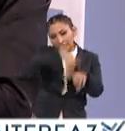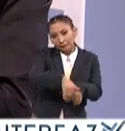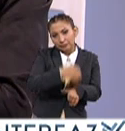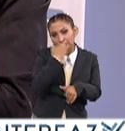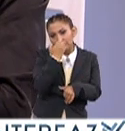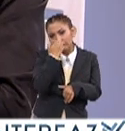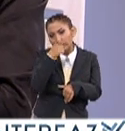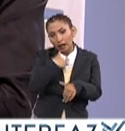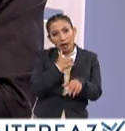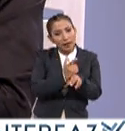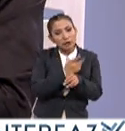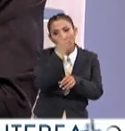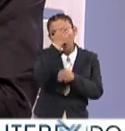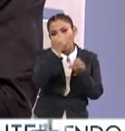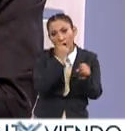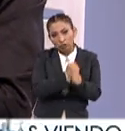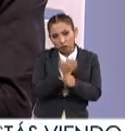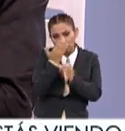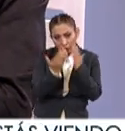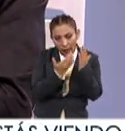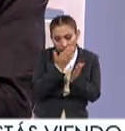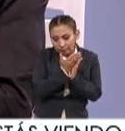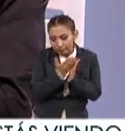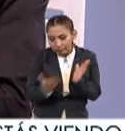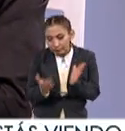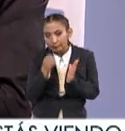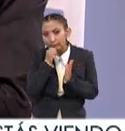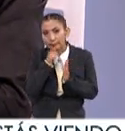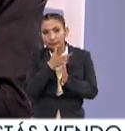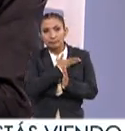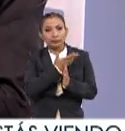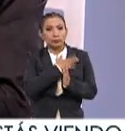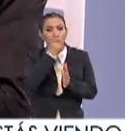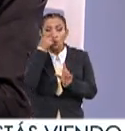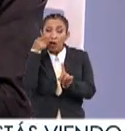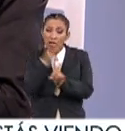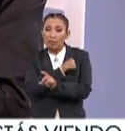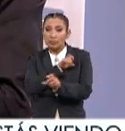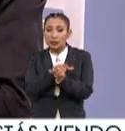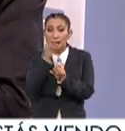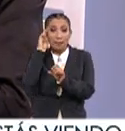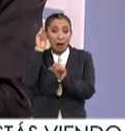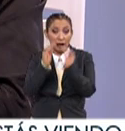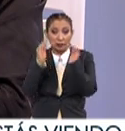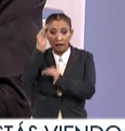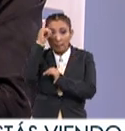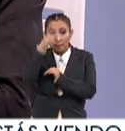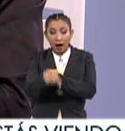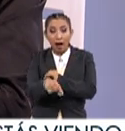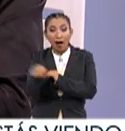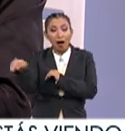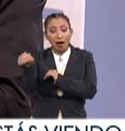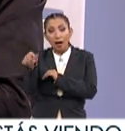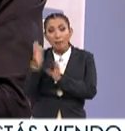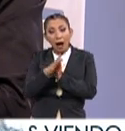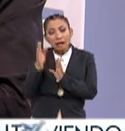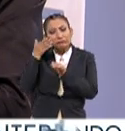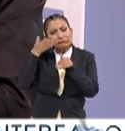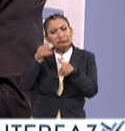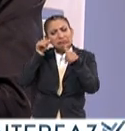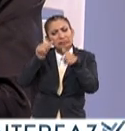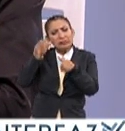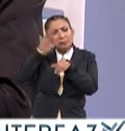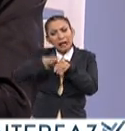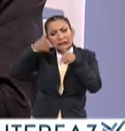con nosotros. La carrera es de 4 años. Y también tenemos una especialidad y maestría para poder